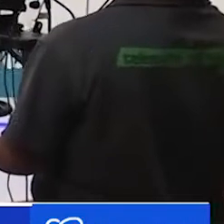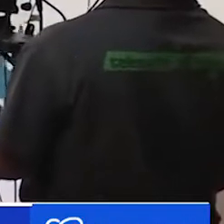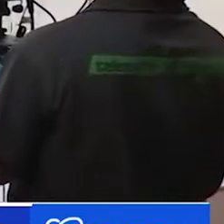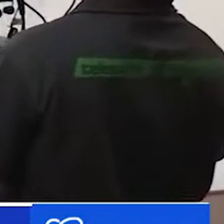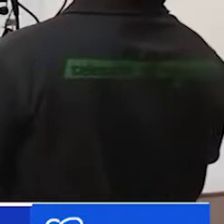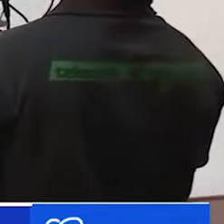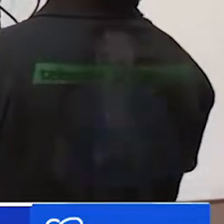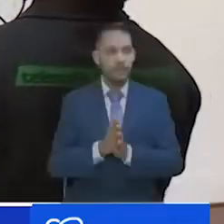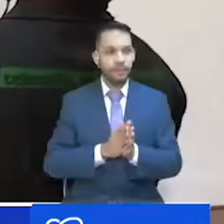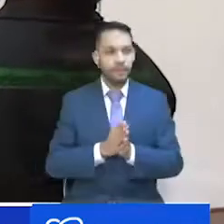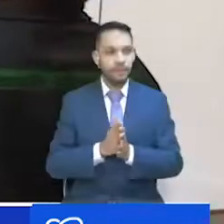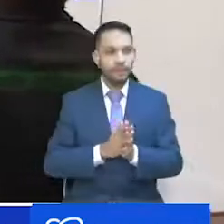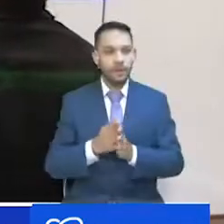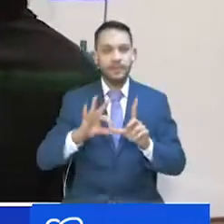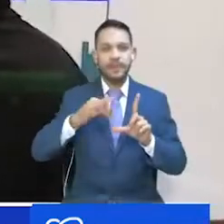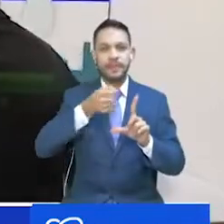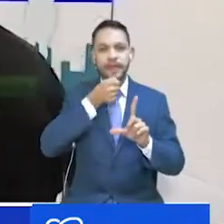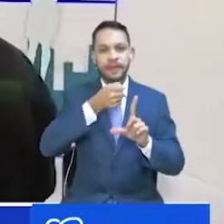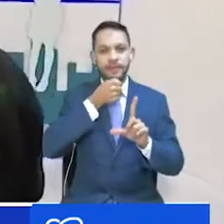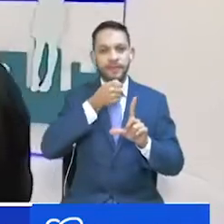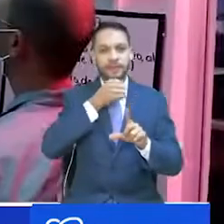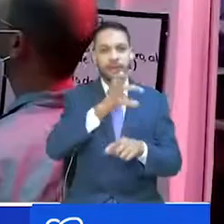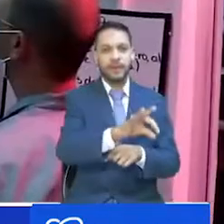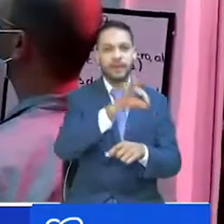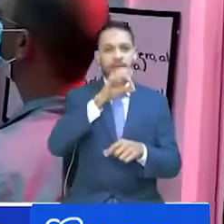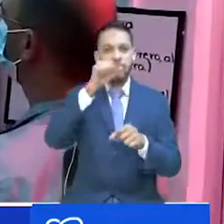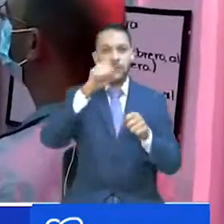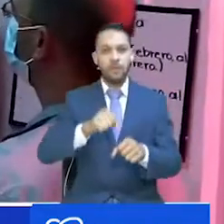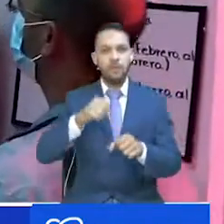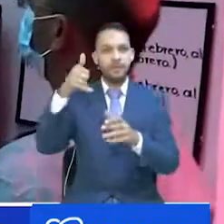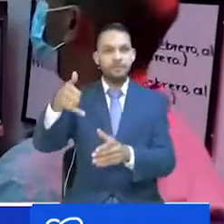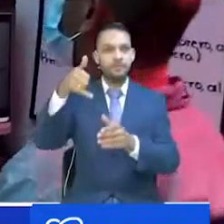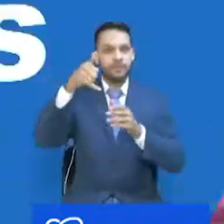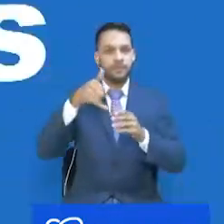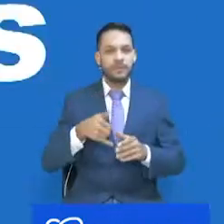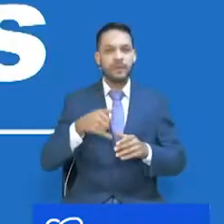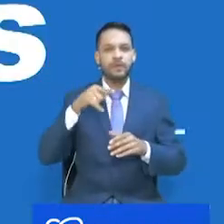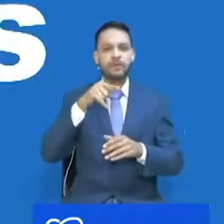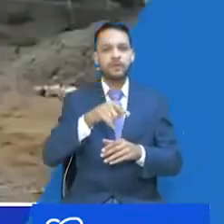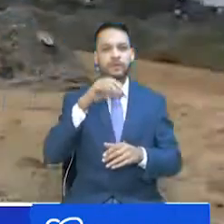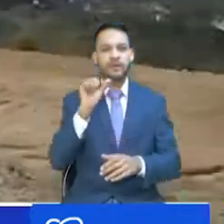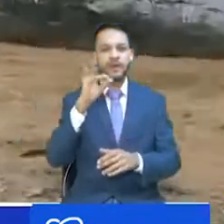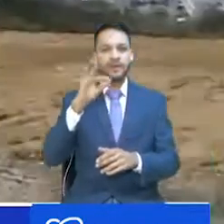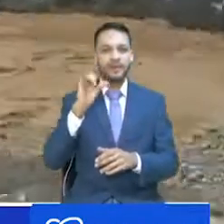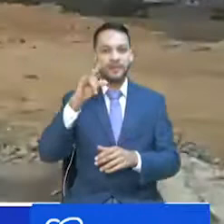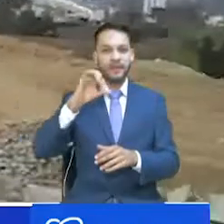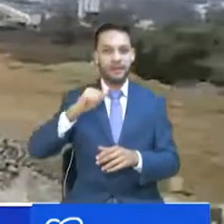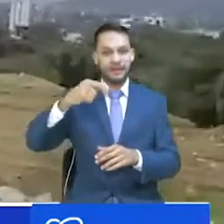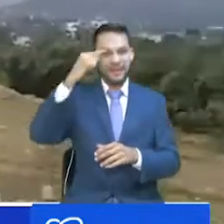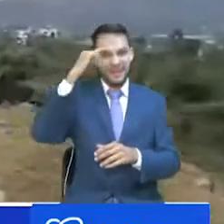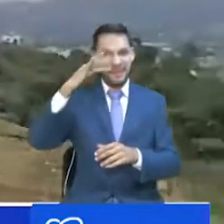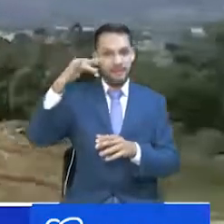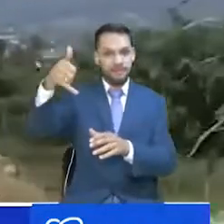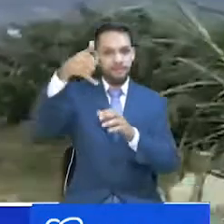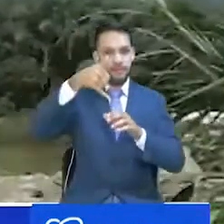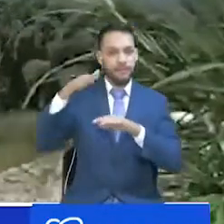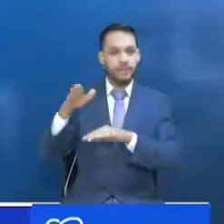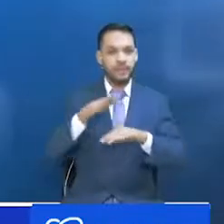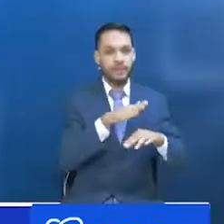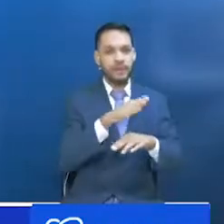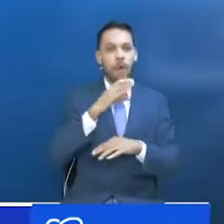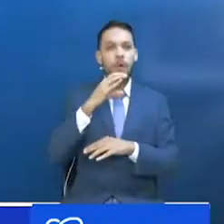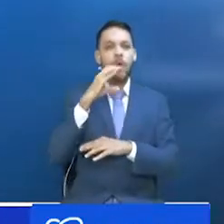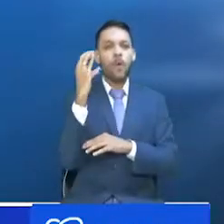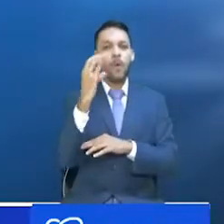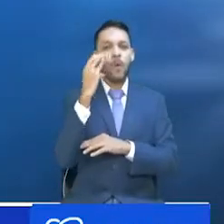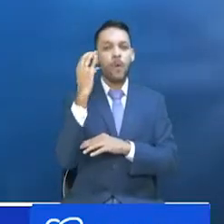tele café noticias está nominado a los premios india catalina colombianos que reciben entre españa y eeuu